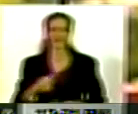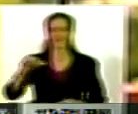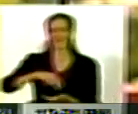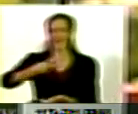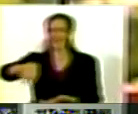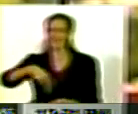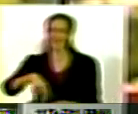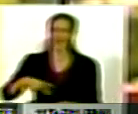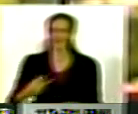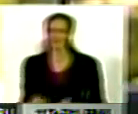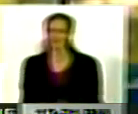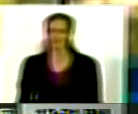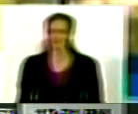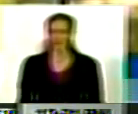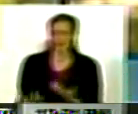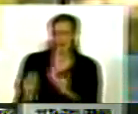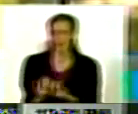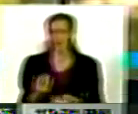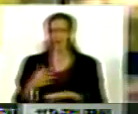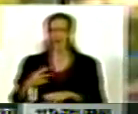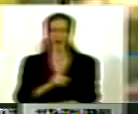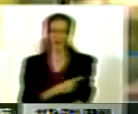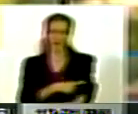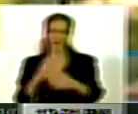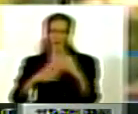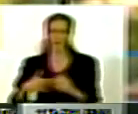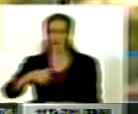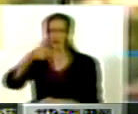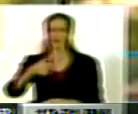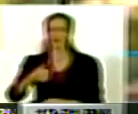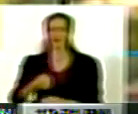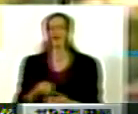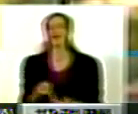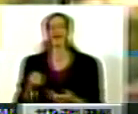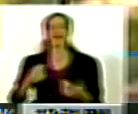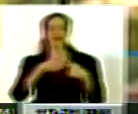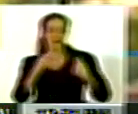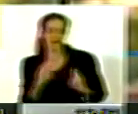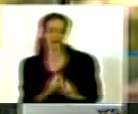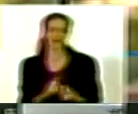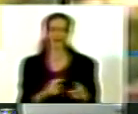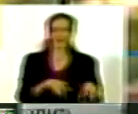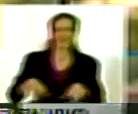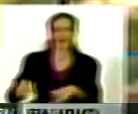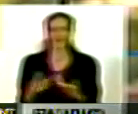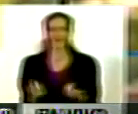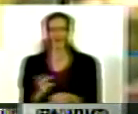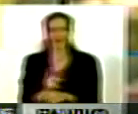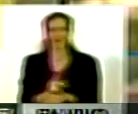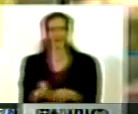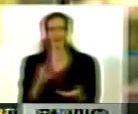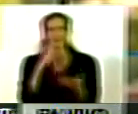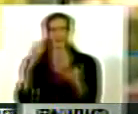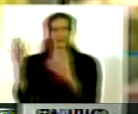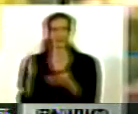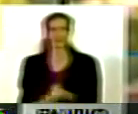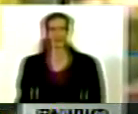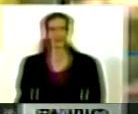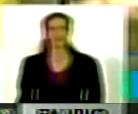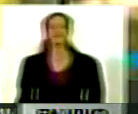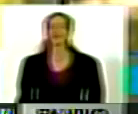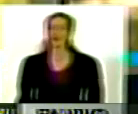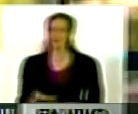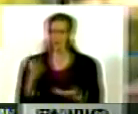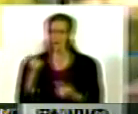Salsero. Con su hermano mayor, Corazón Llanero. Llanero. Estamos desde Radio Miraflores. Nicolás Maduro,